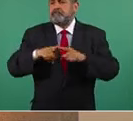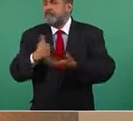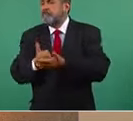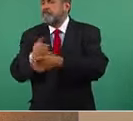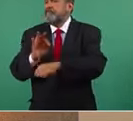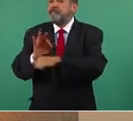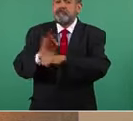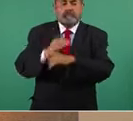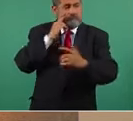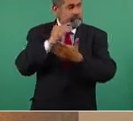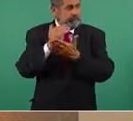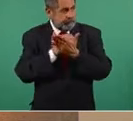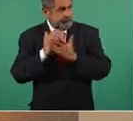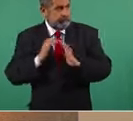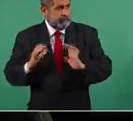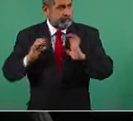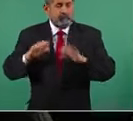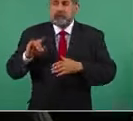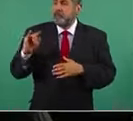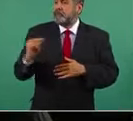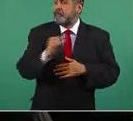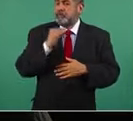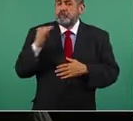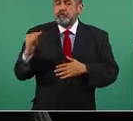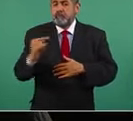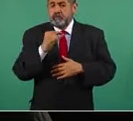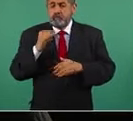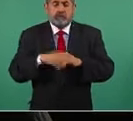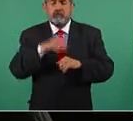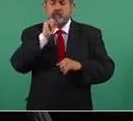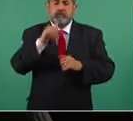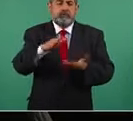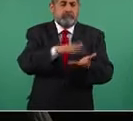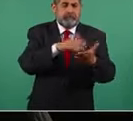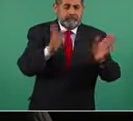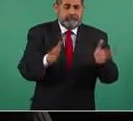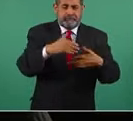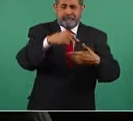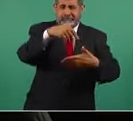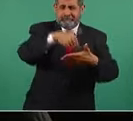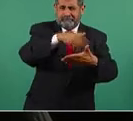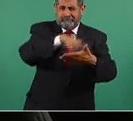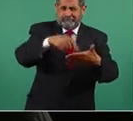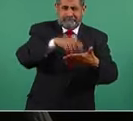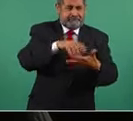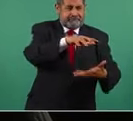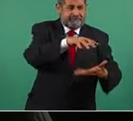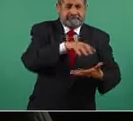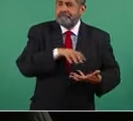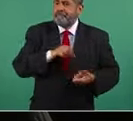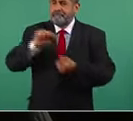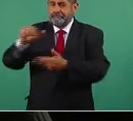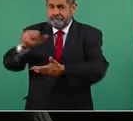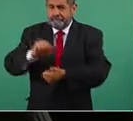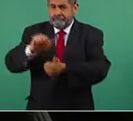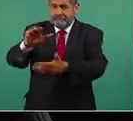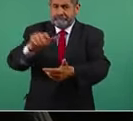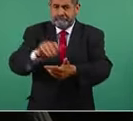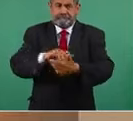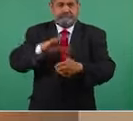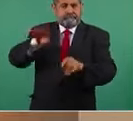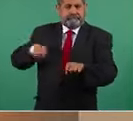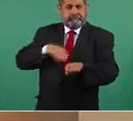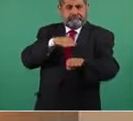como de disuasión, la seguridad en el traslado de papelería electoral y la seguridad a los consejos estatales, distritales y